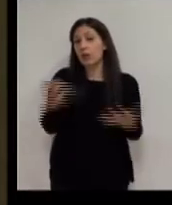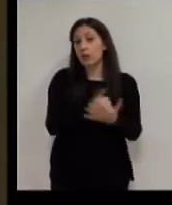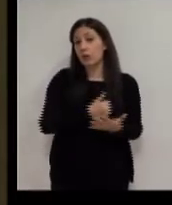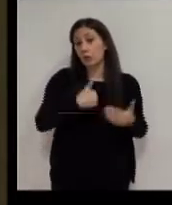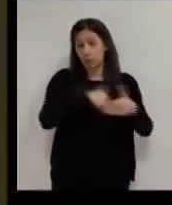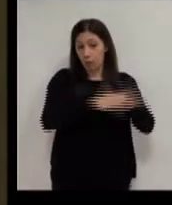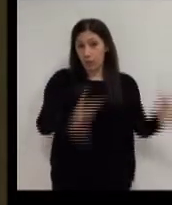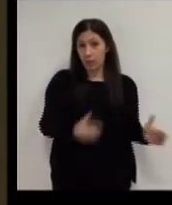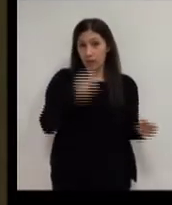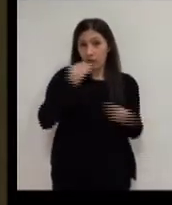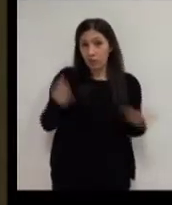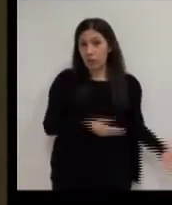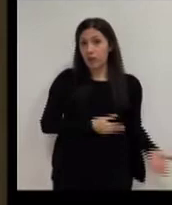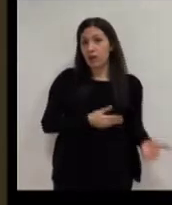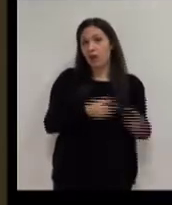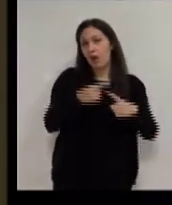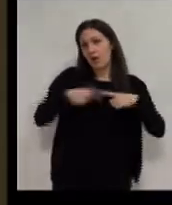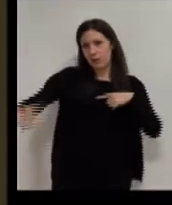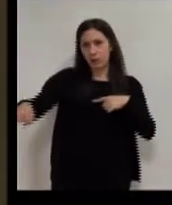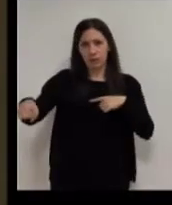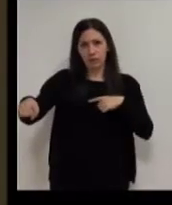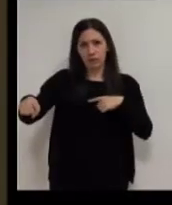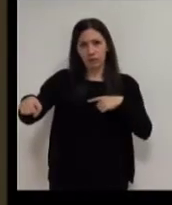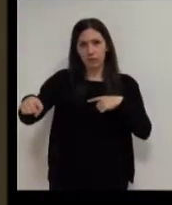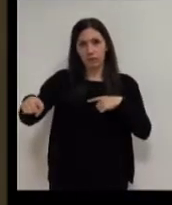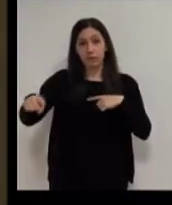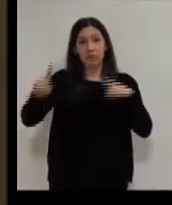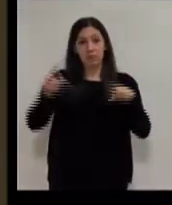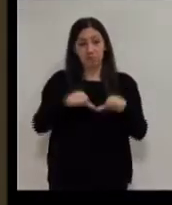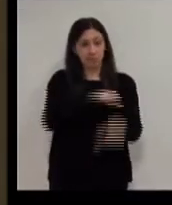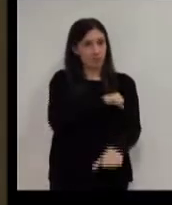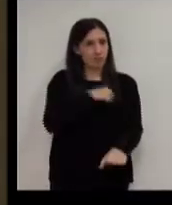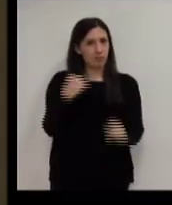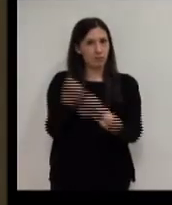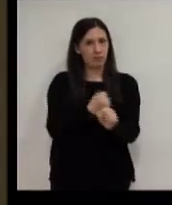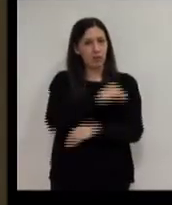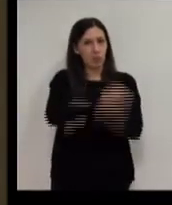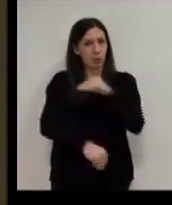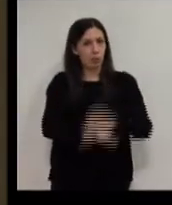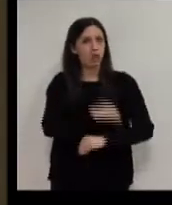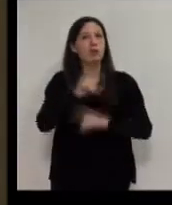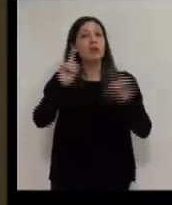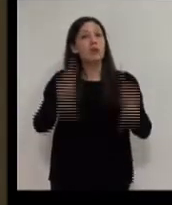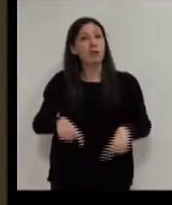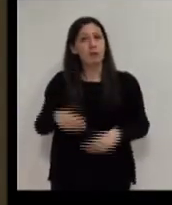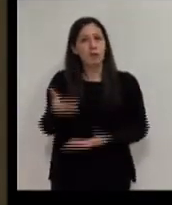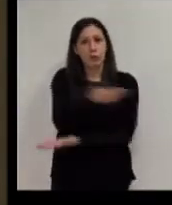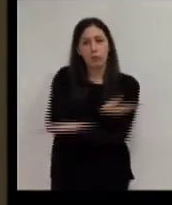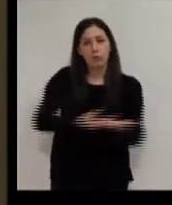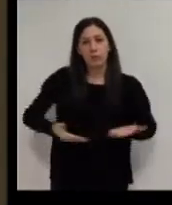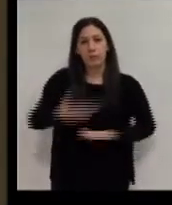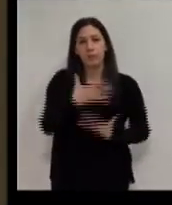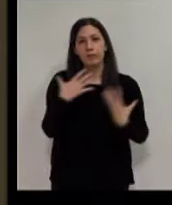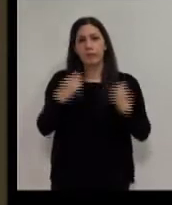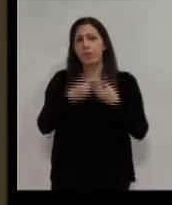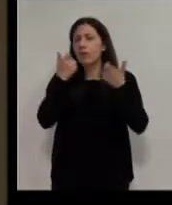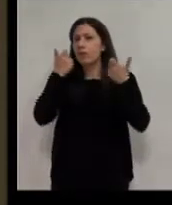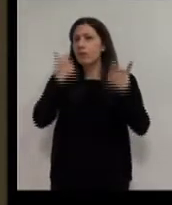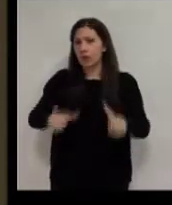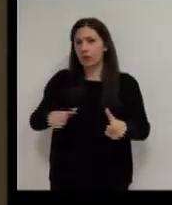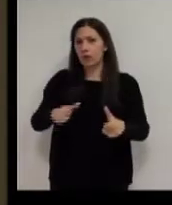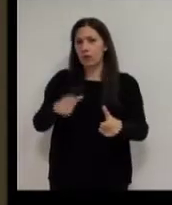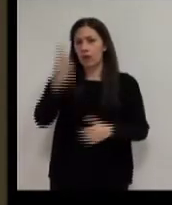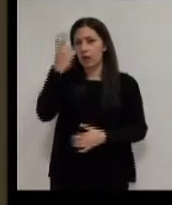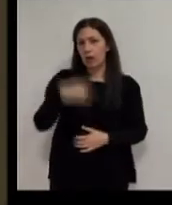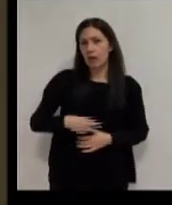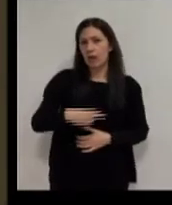más simple es pasar toda la información del Welcome Pack en un SMS. Nosotros esto lo hemos trabajado, lo tenemos así. Además, colaboramos